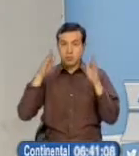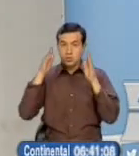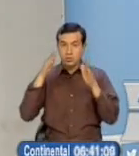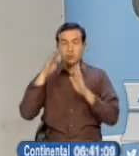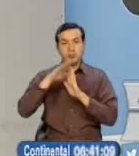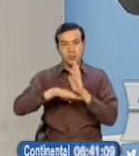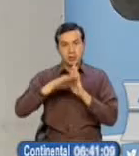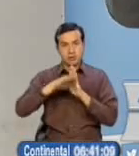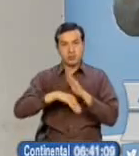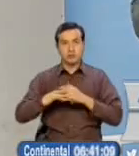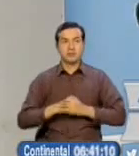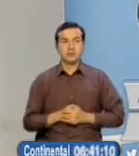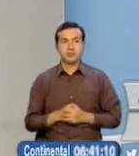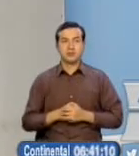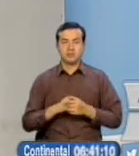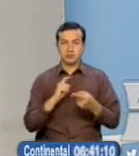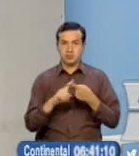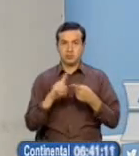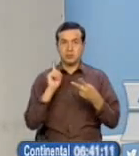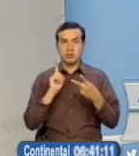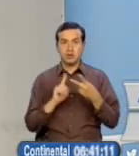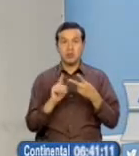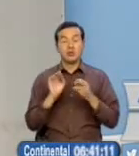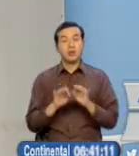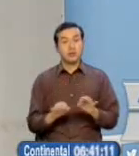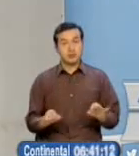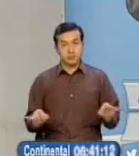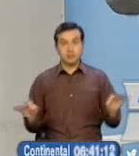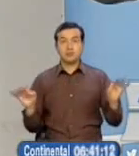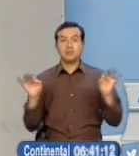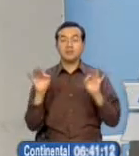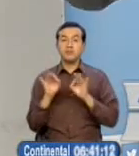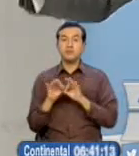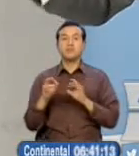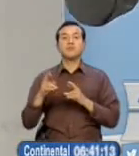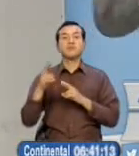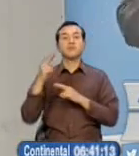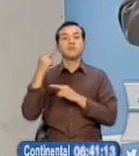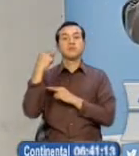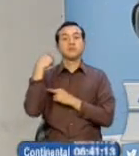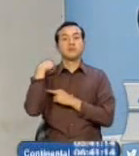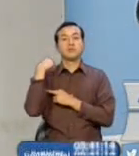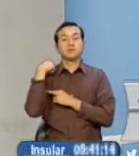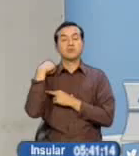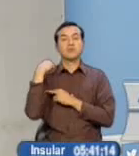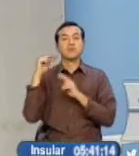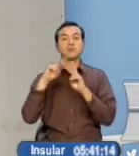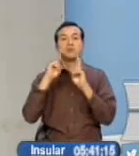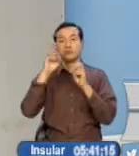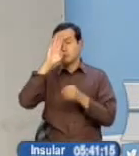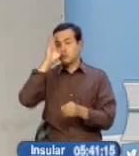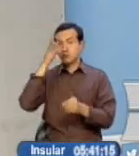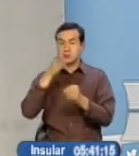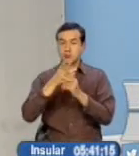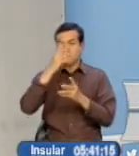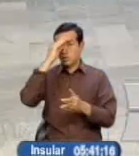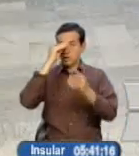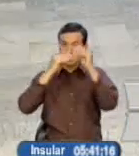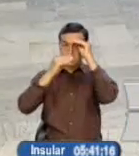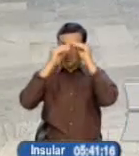tareas. Segundo, es fundamental que la tarea esté asociada a los objetivos de